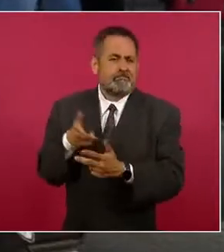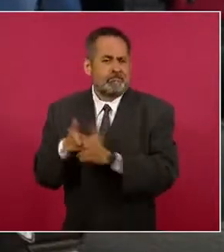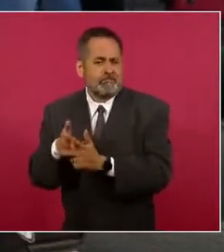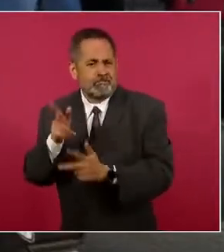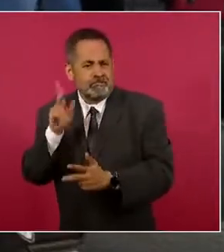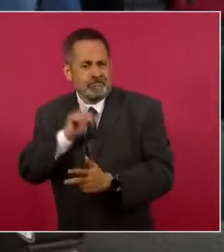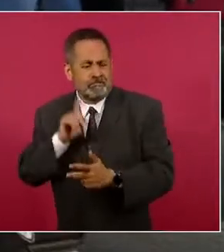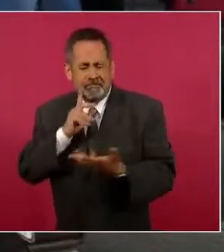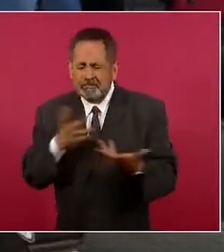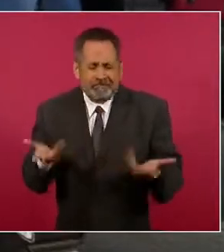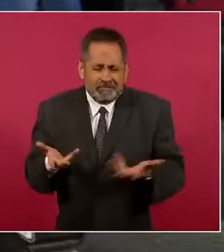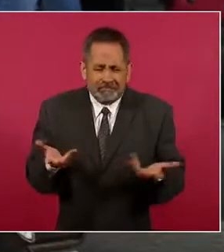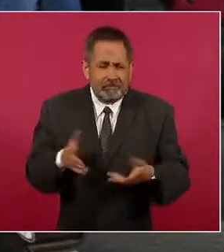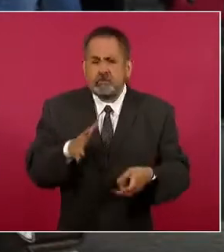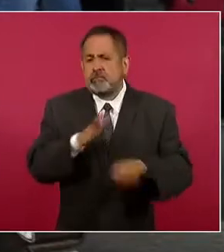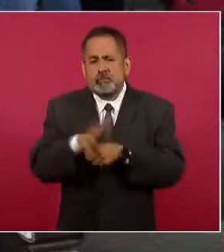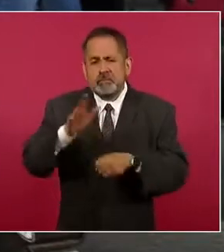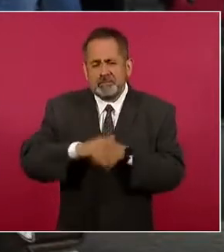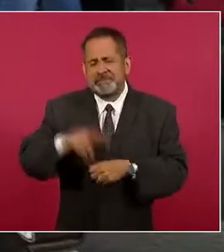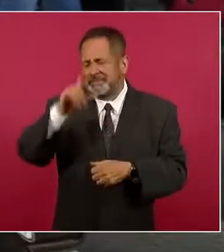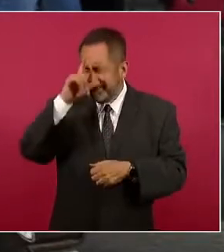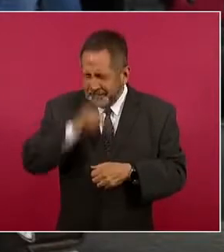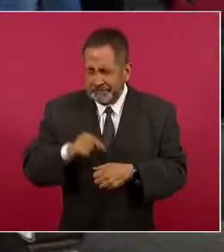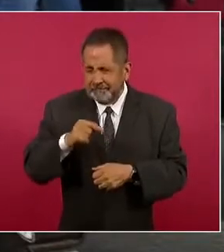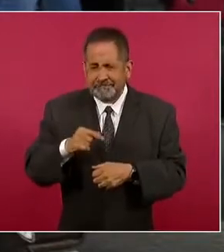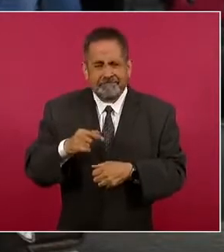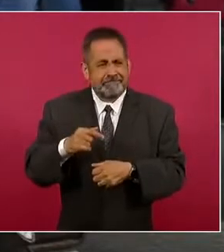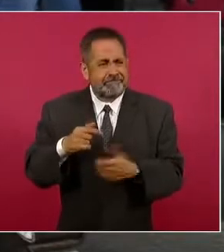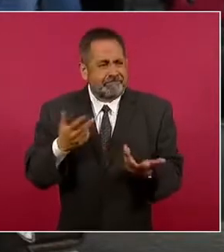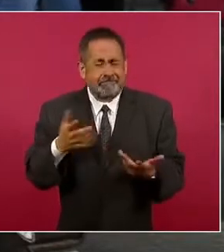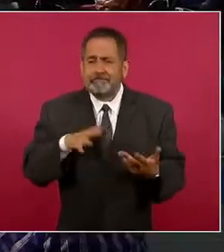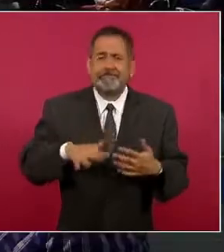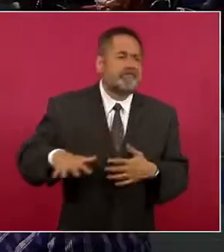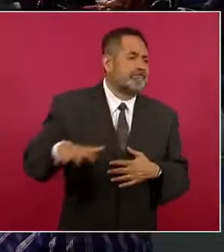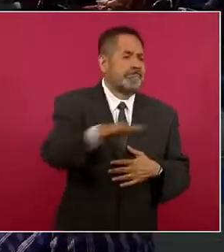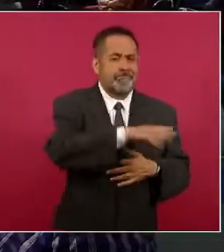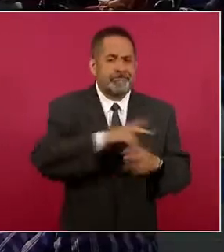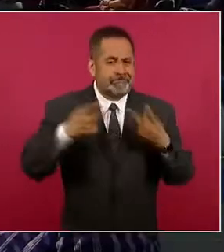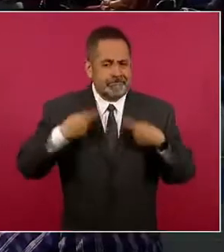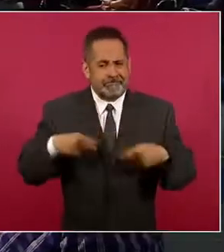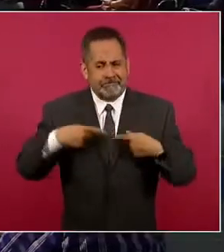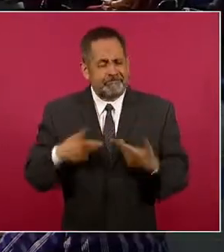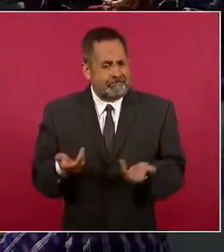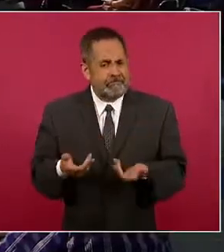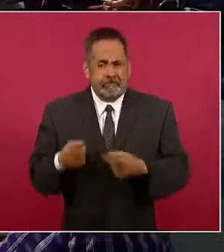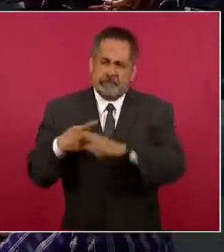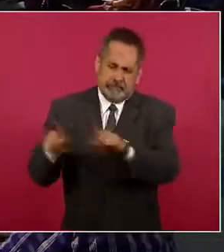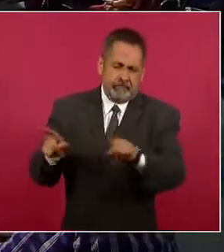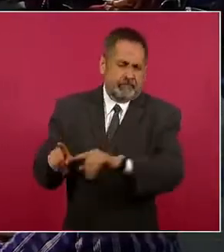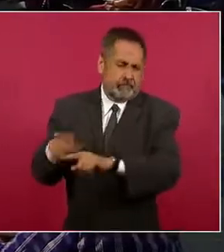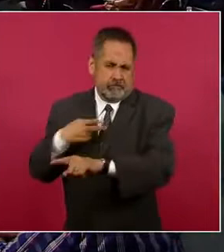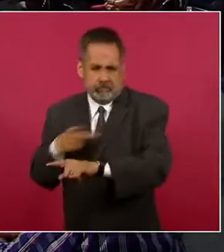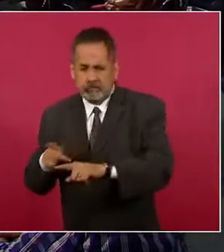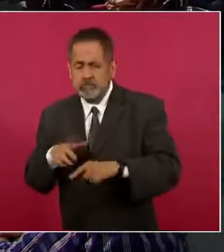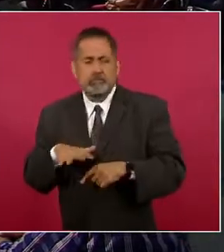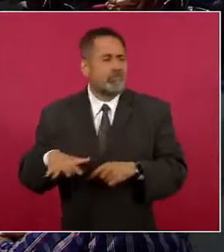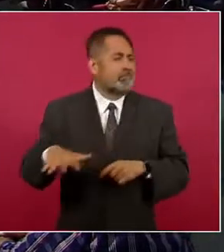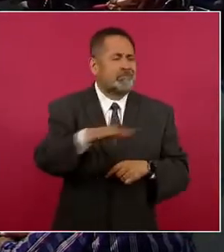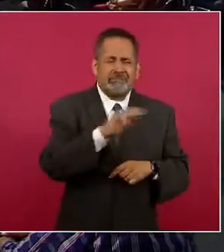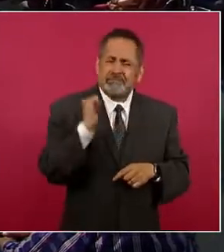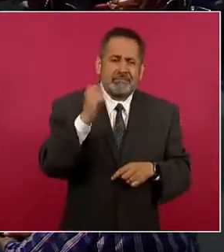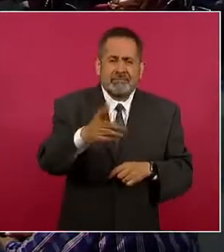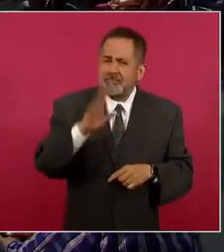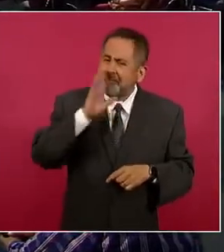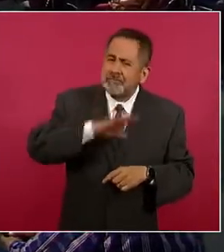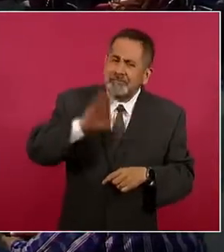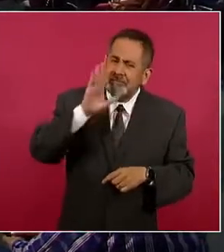que algo no ha funcionado en la sociedad mexicana para que, diferenciando la pobreza de la misoginia, algo no está